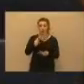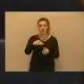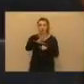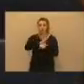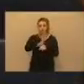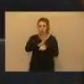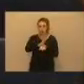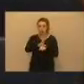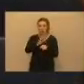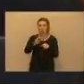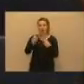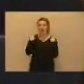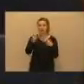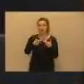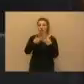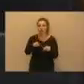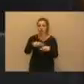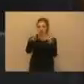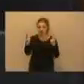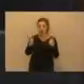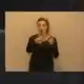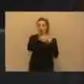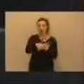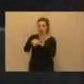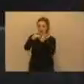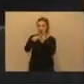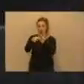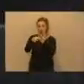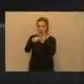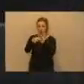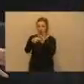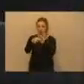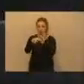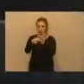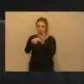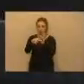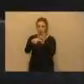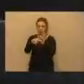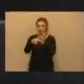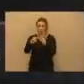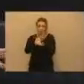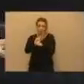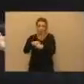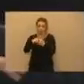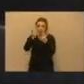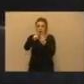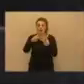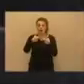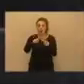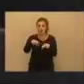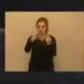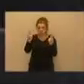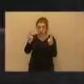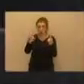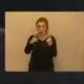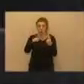de Hacienda y Sector Público, que tiene en relación por función pública y por el caso del sector público, que en este caso está en la